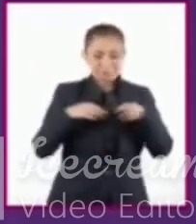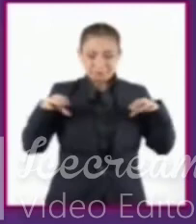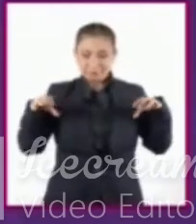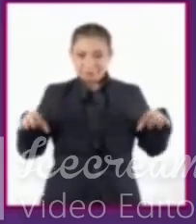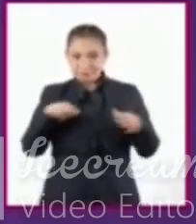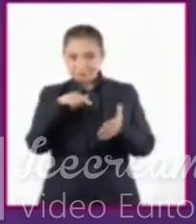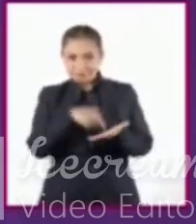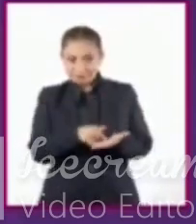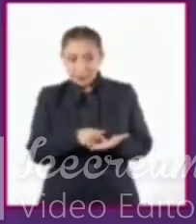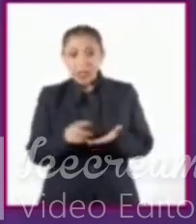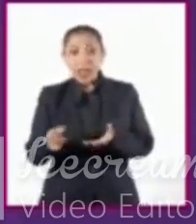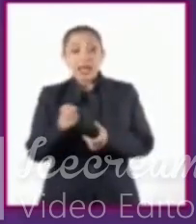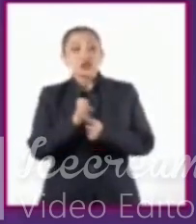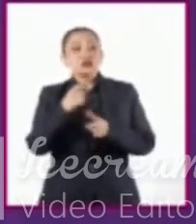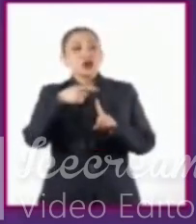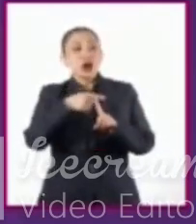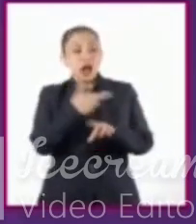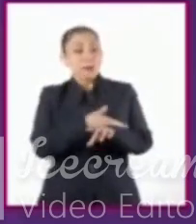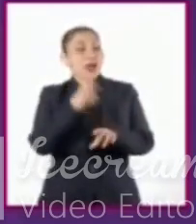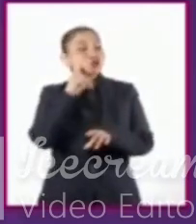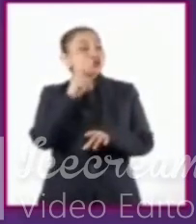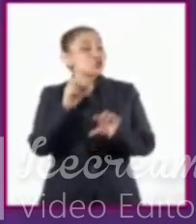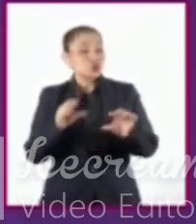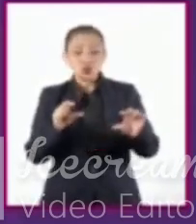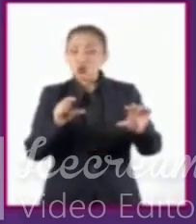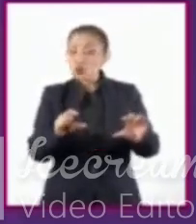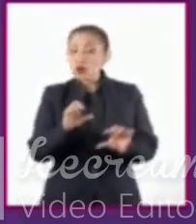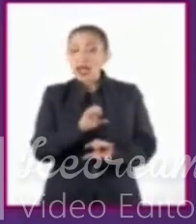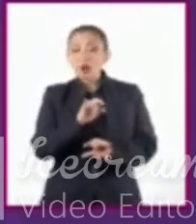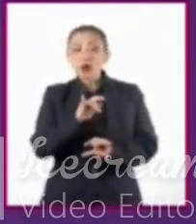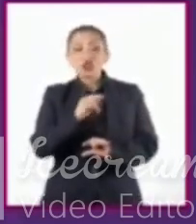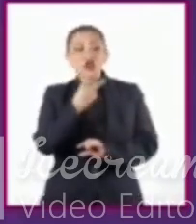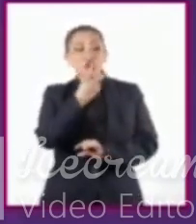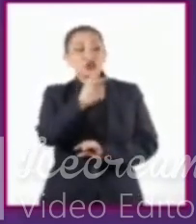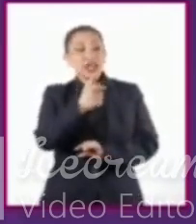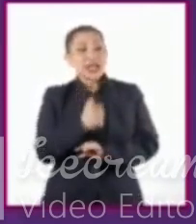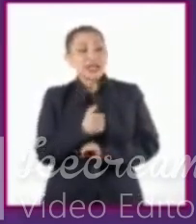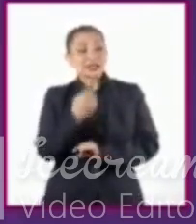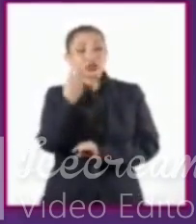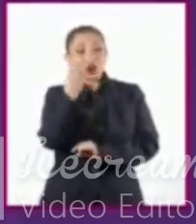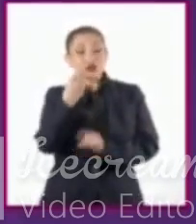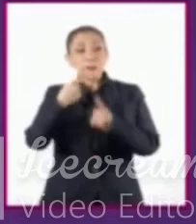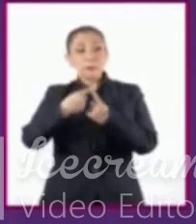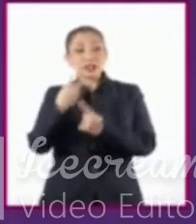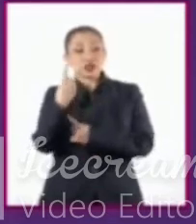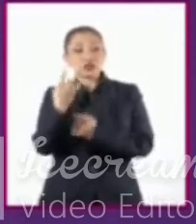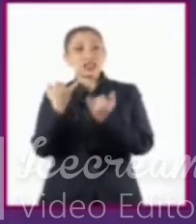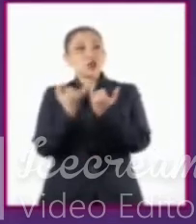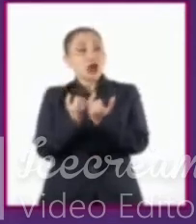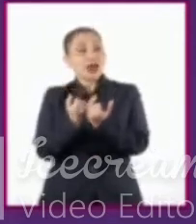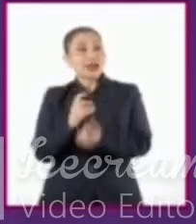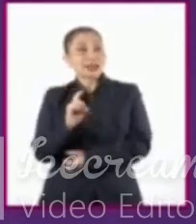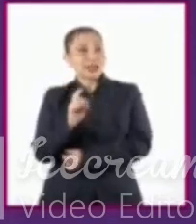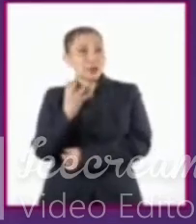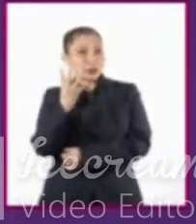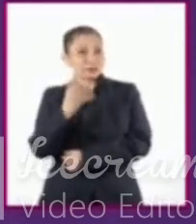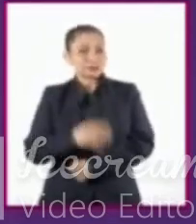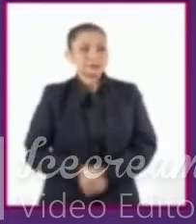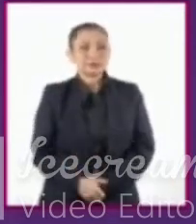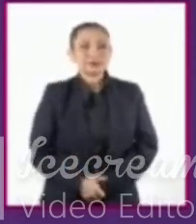les propuse como reto resolver la ecuación 2x al cuadrado más 2 es igual a